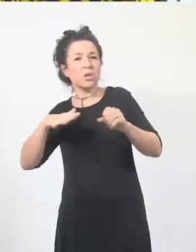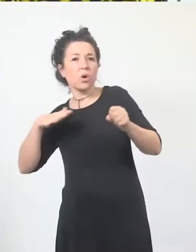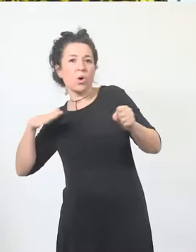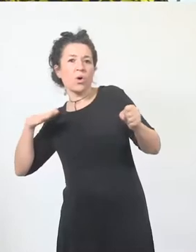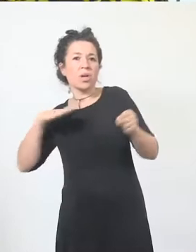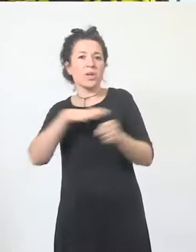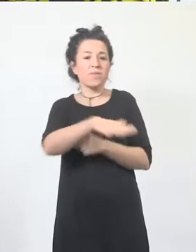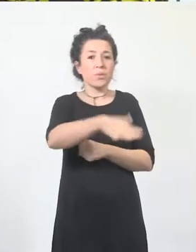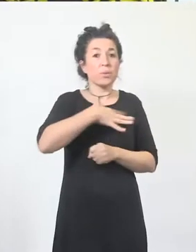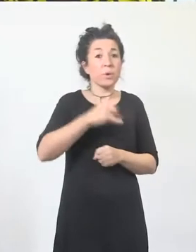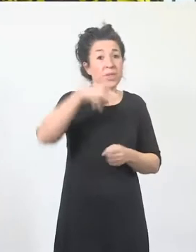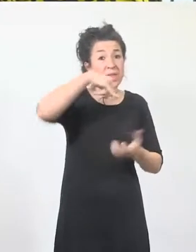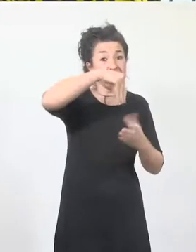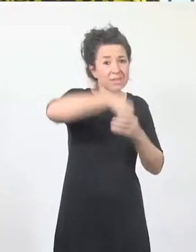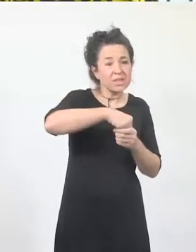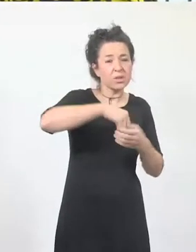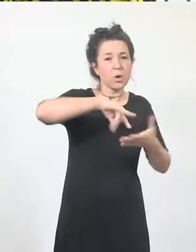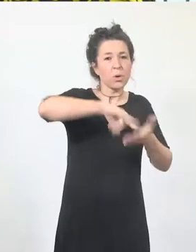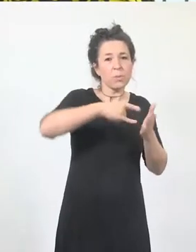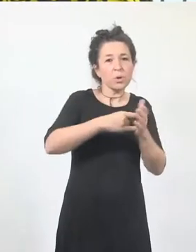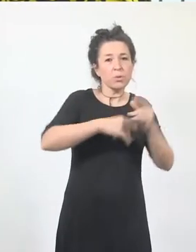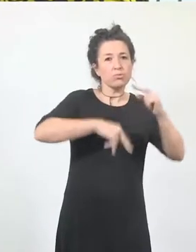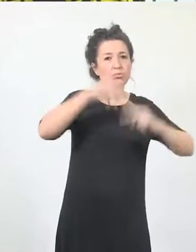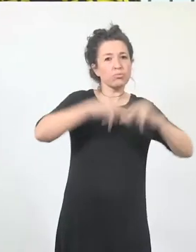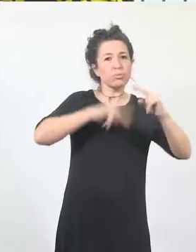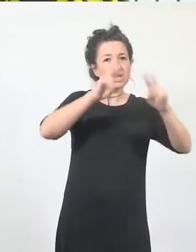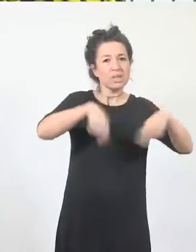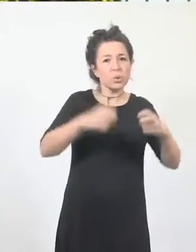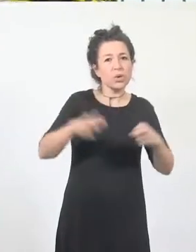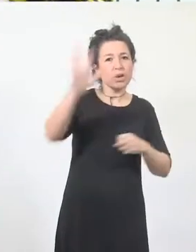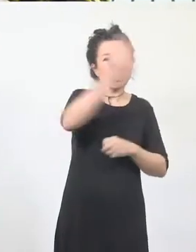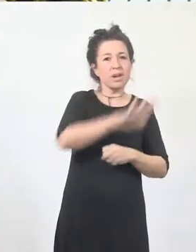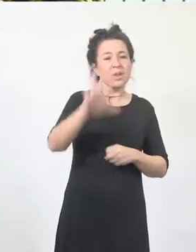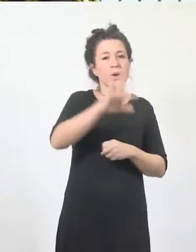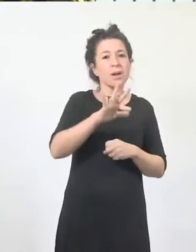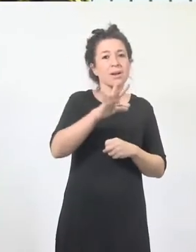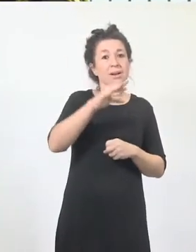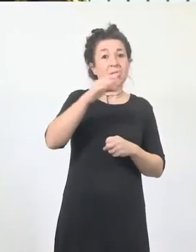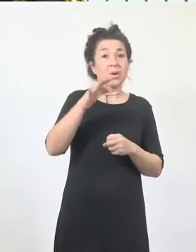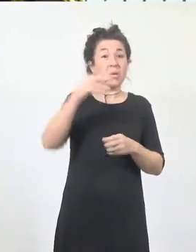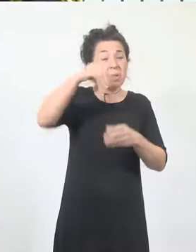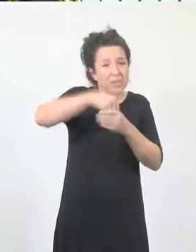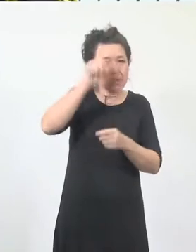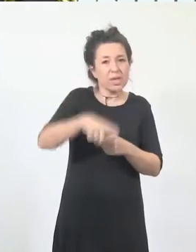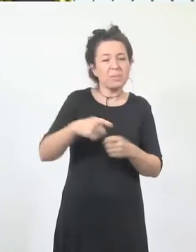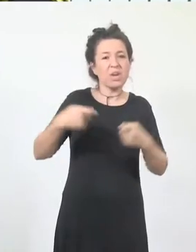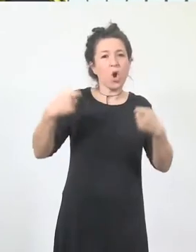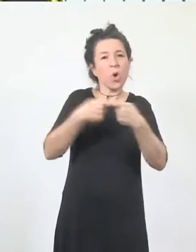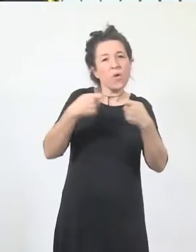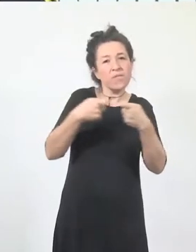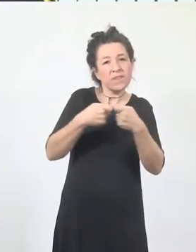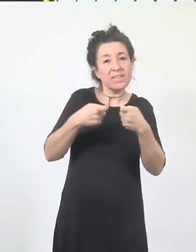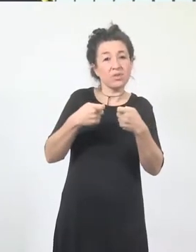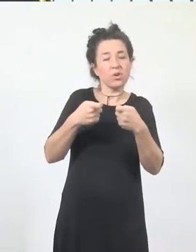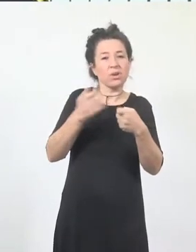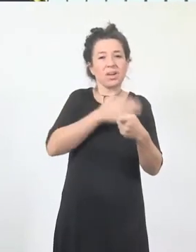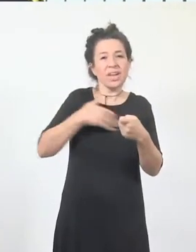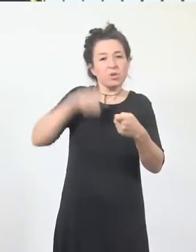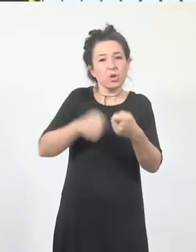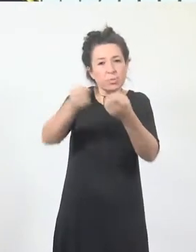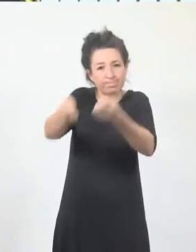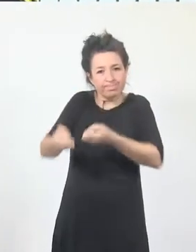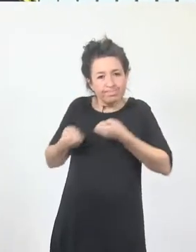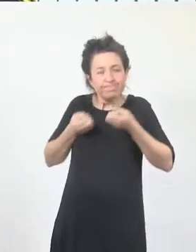movimiento dentro de este proyecto de construcción nacional y dentro del conflicto que hoy queremos, a través de ella, acercar de